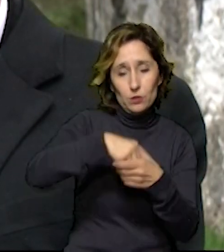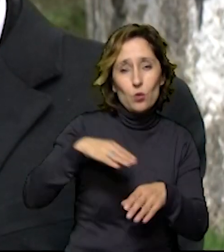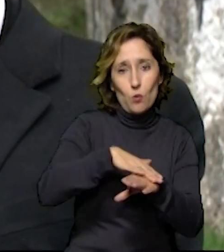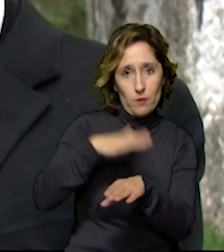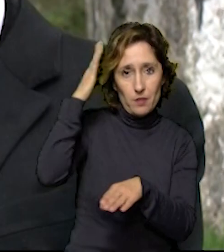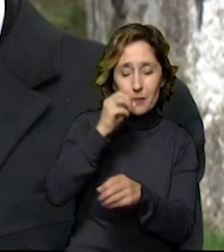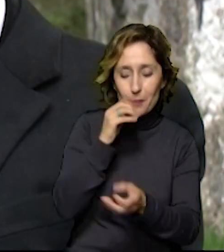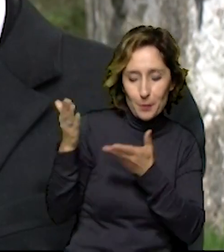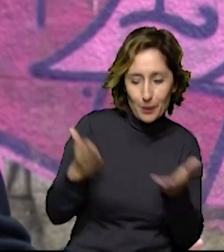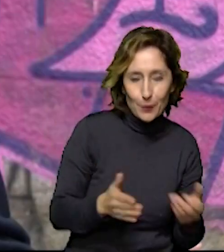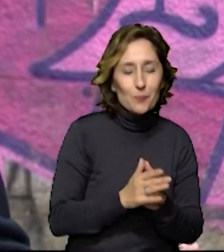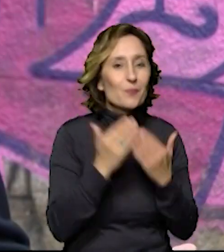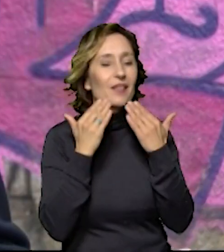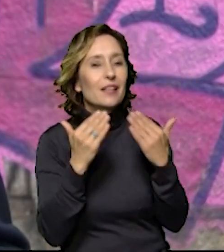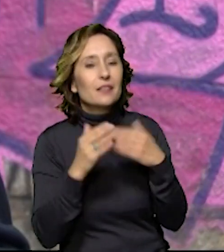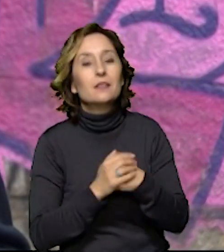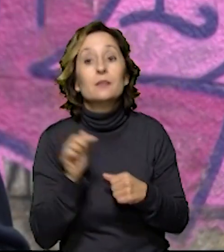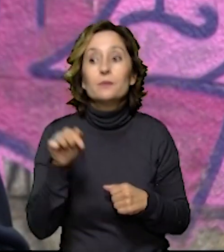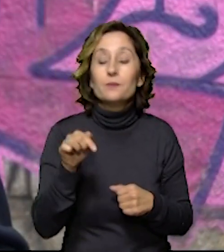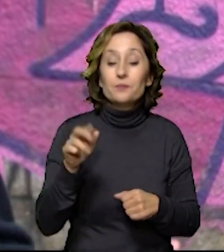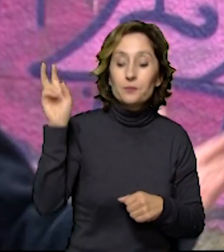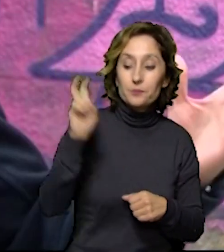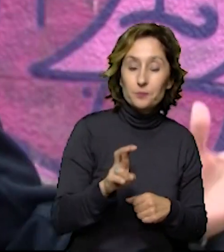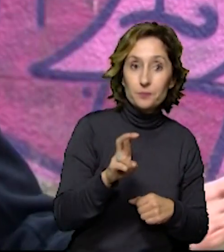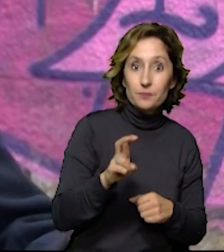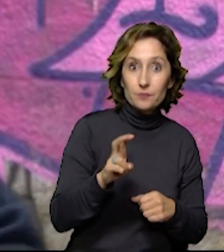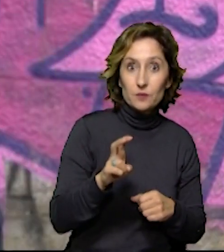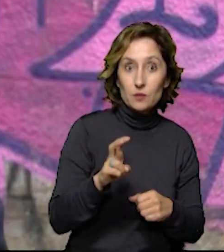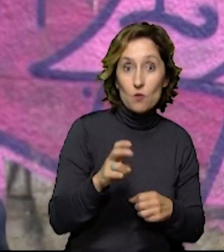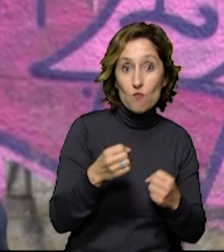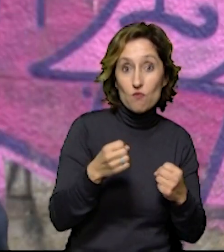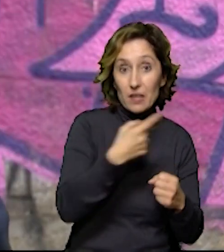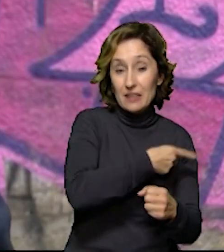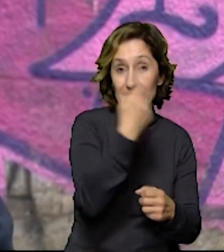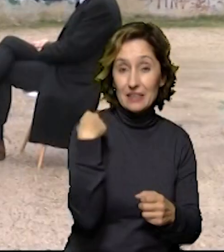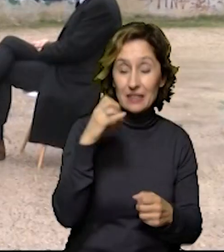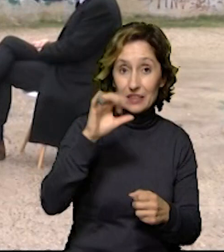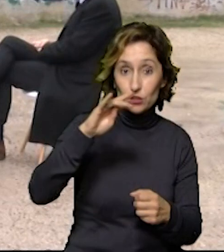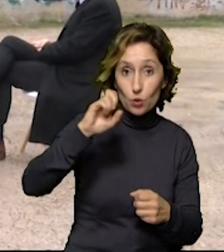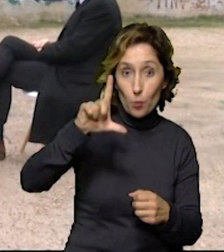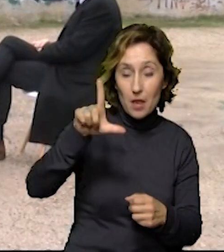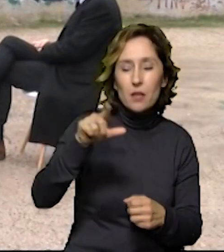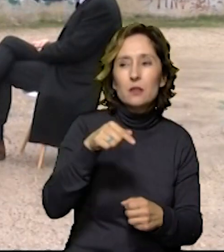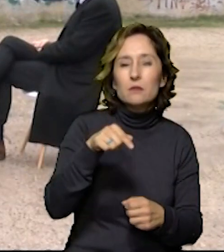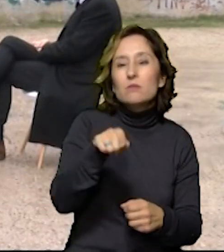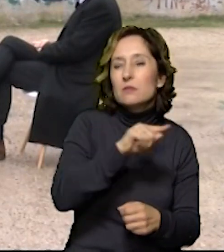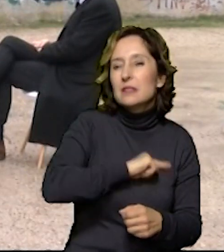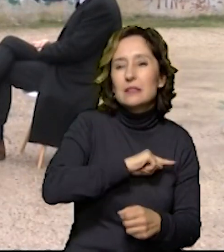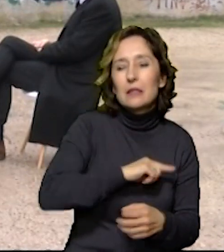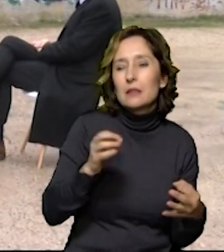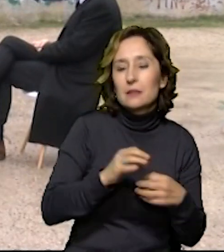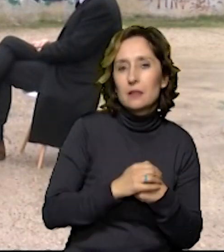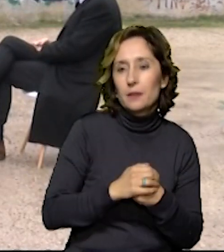la invitación. Cuando uno viene al fuerte de San Cristóbal, a la puerta del fuerte, ¿qué piensa, qué siente? Lo